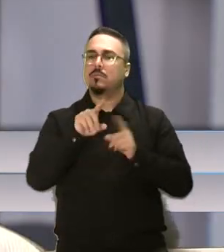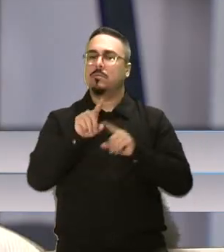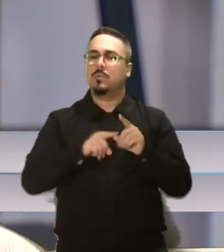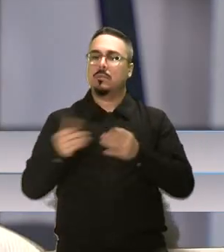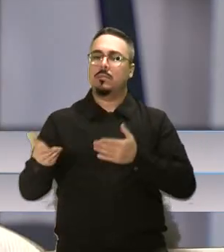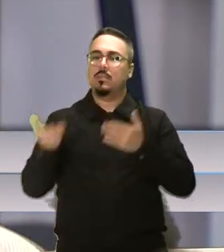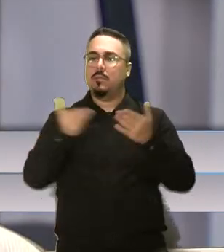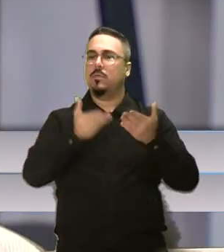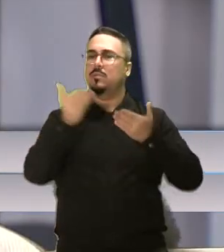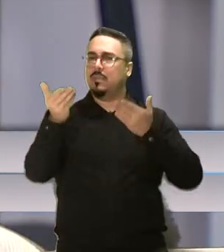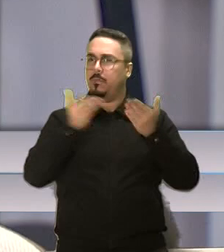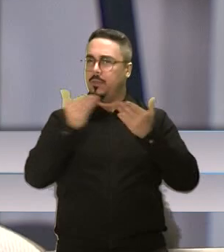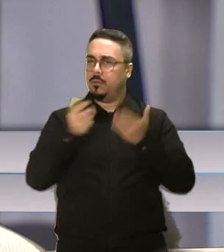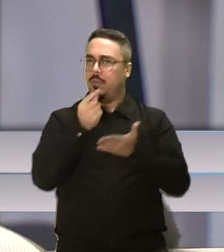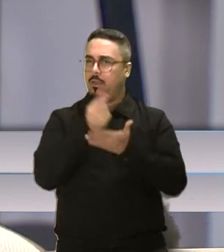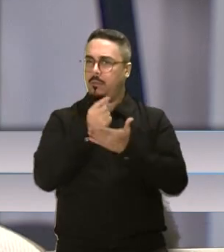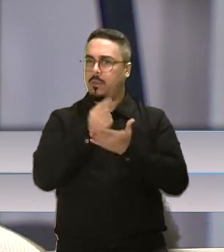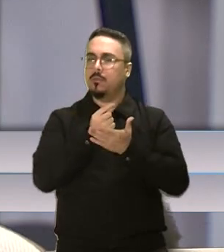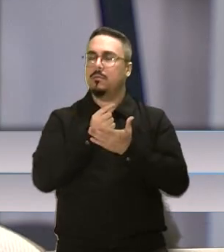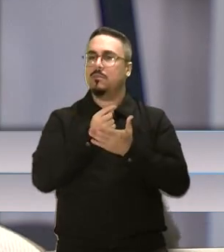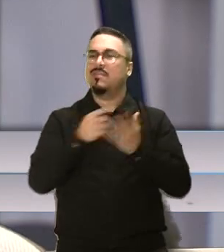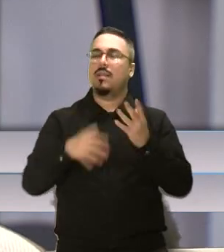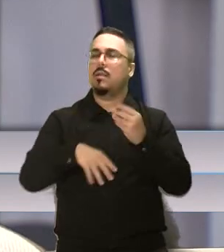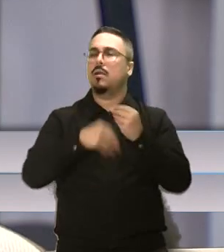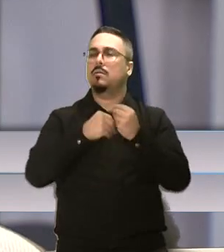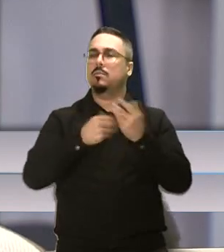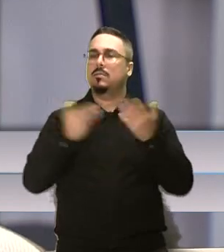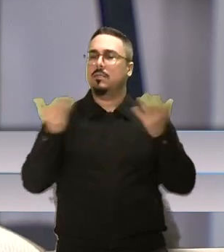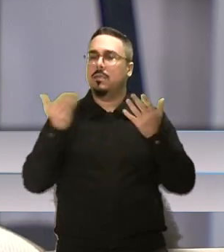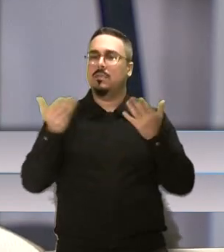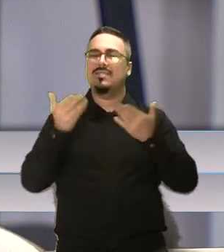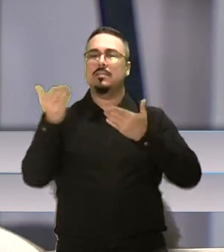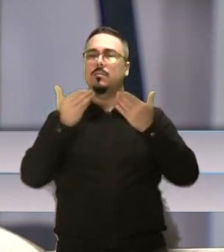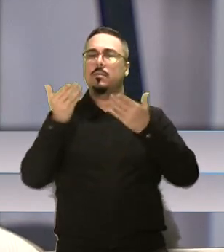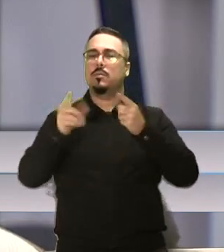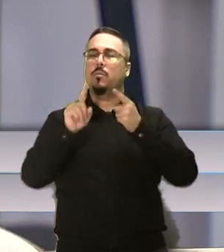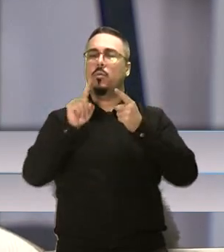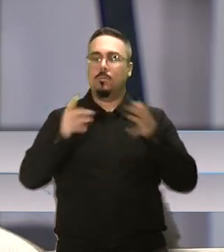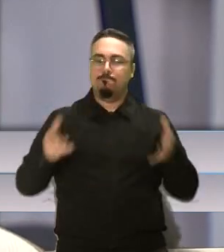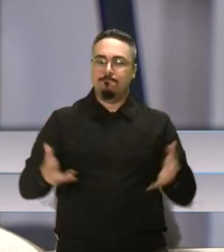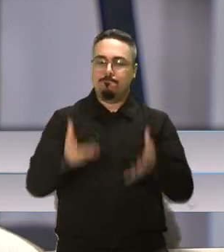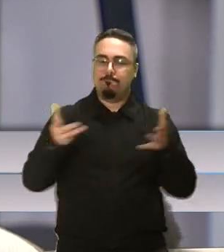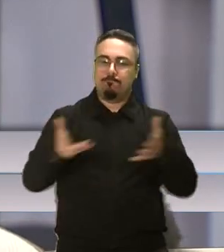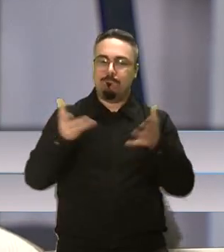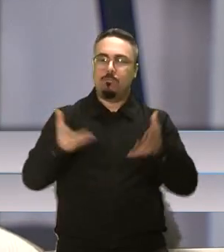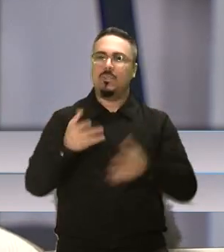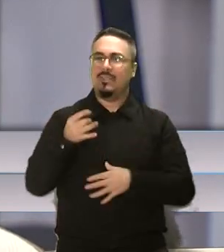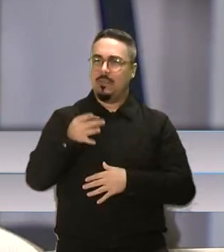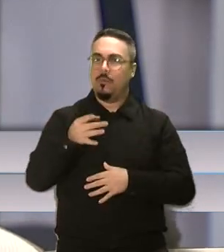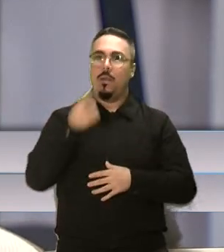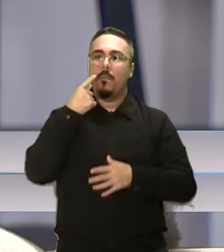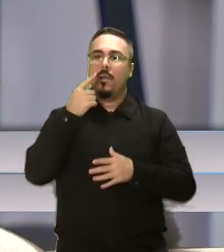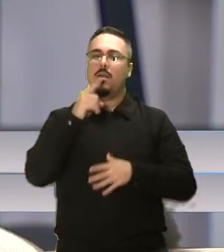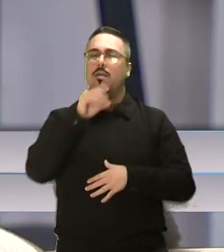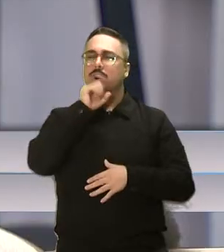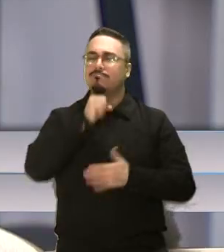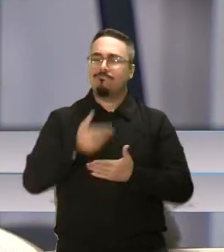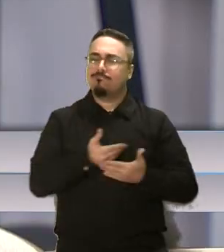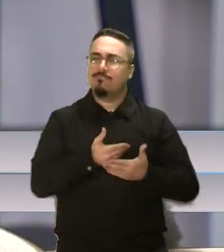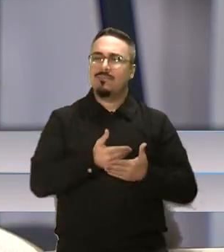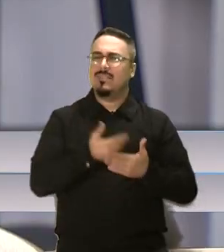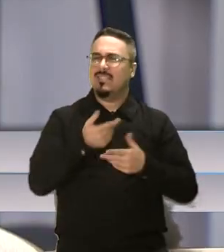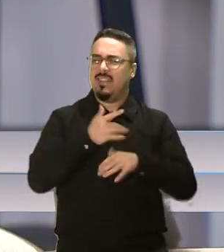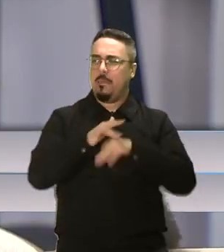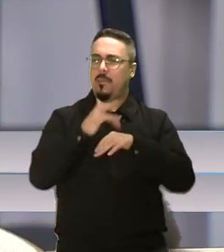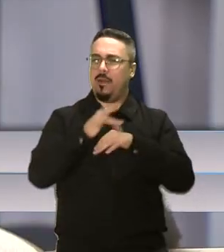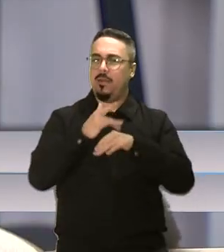terapéuticos sino también brindamos servicios eh Para estimular desde las edades tempranas porque vemos verdad la necesidad